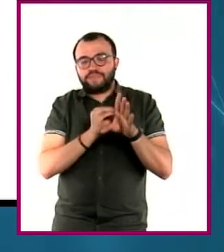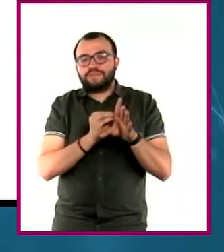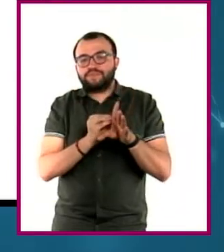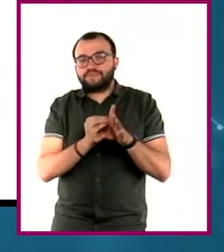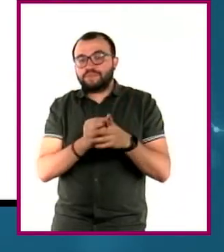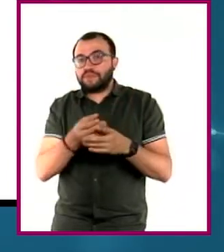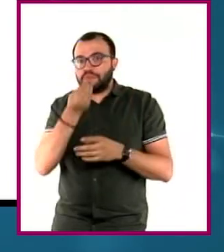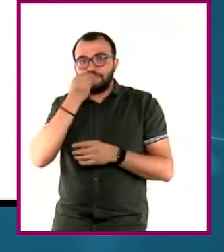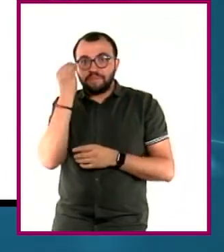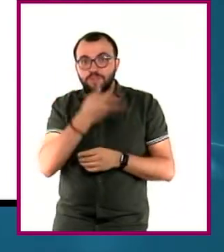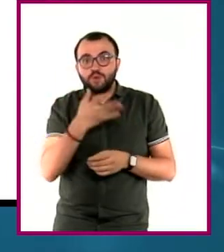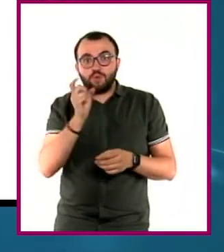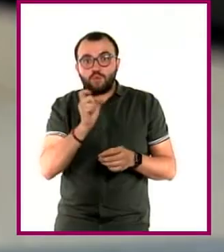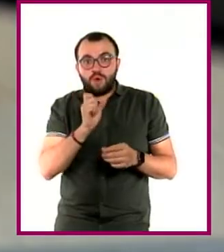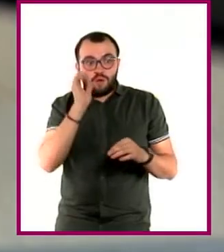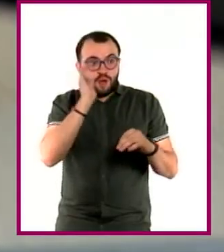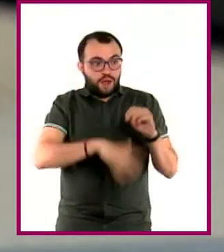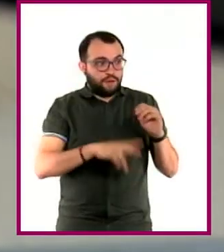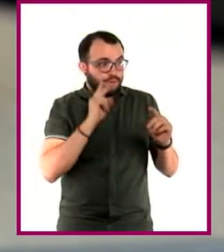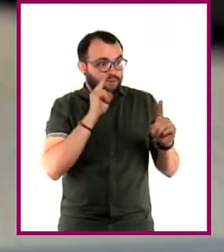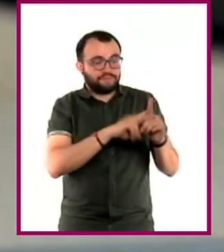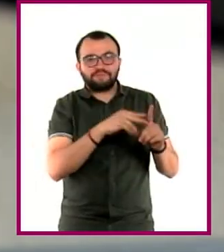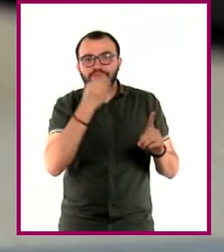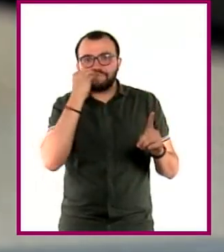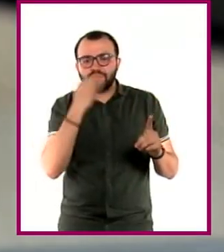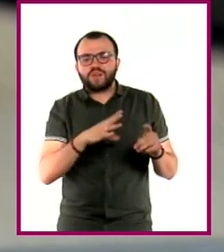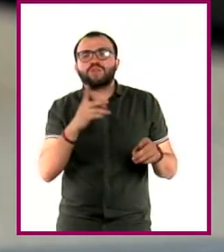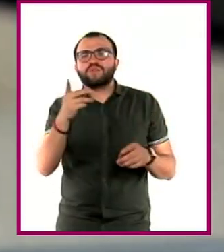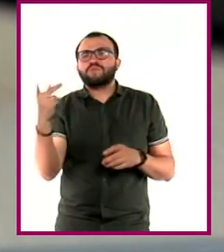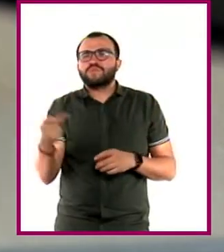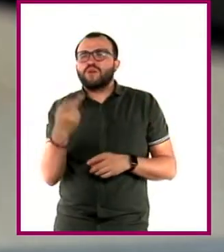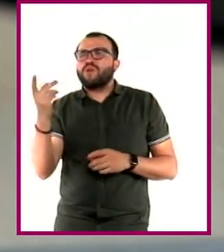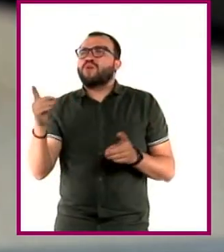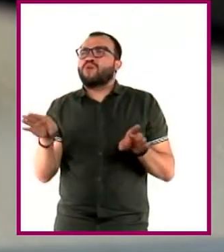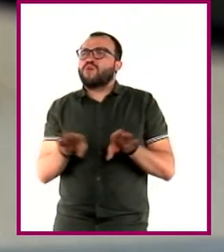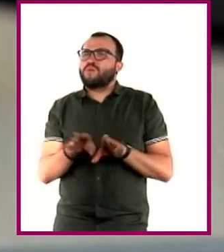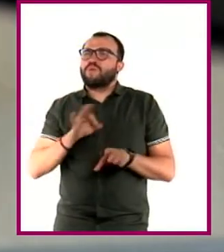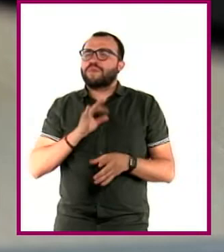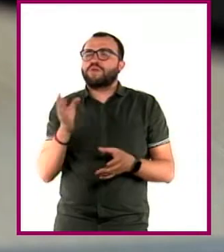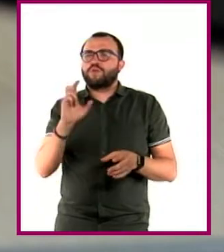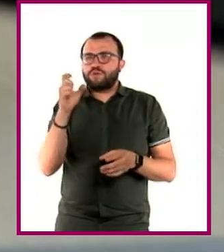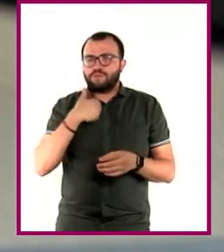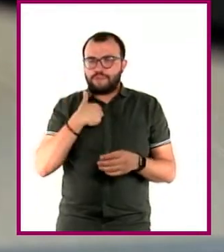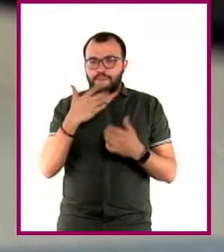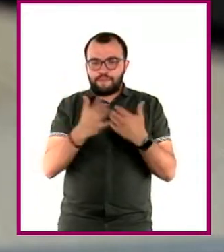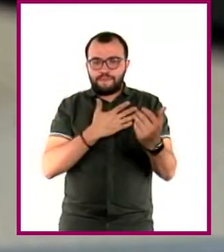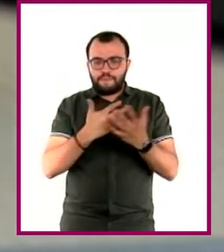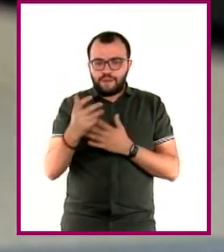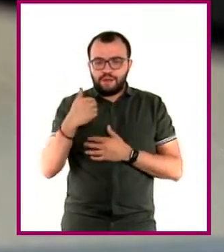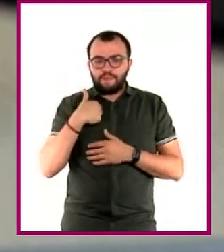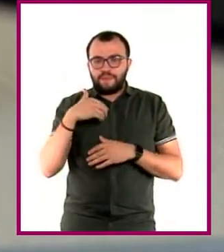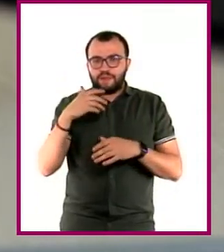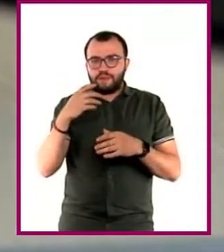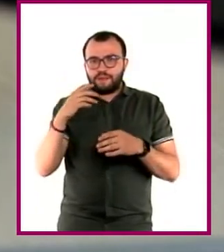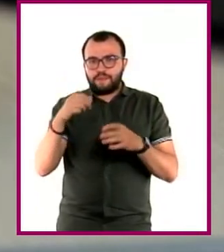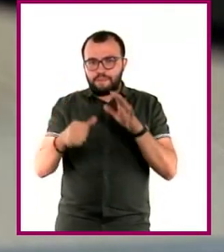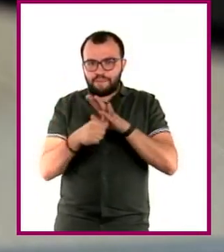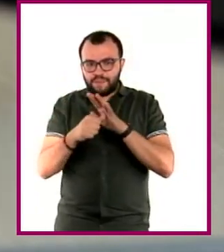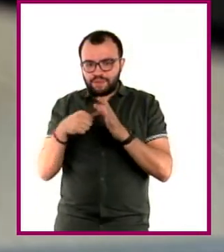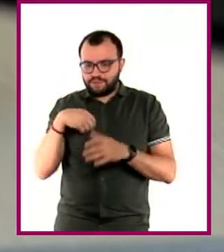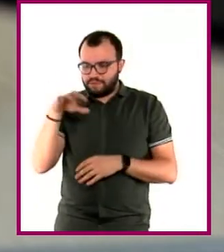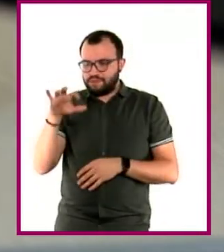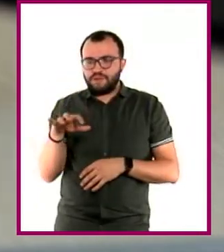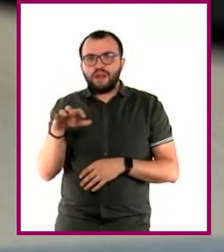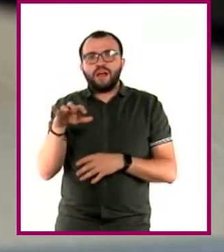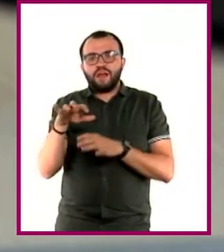bastante sorprendentes. Por ejemplo, se ha preguntado cómo es posible que cuando pongo mi mano sobre la mesa no se hunde sobre la mesa. Lo que ocurre es que